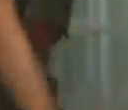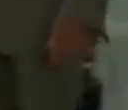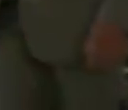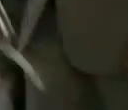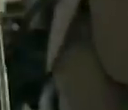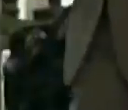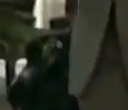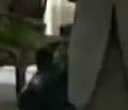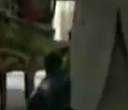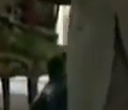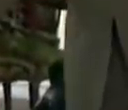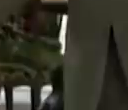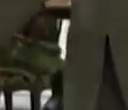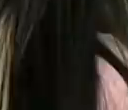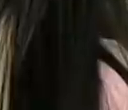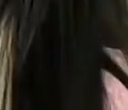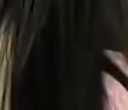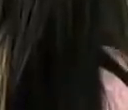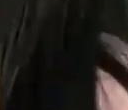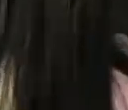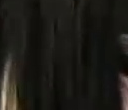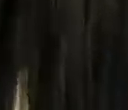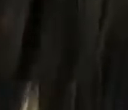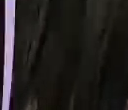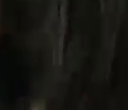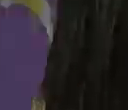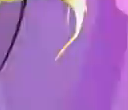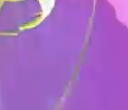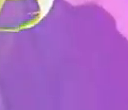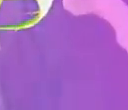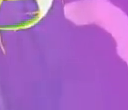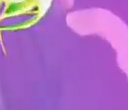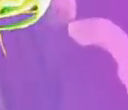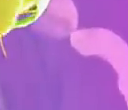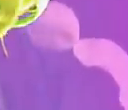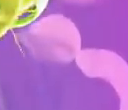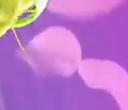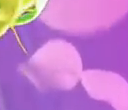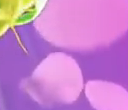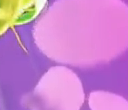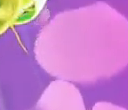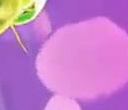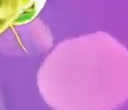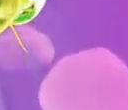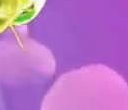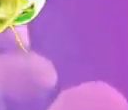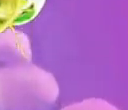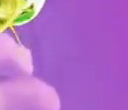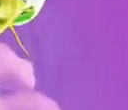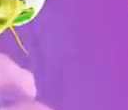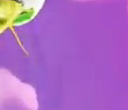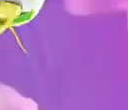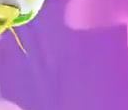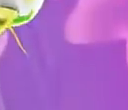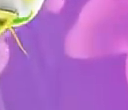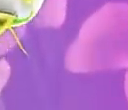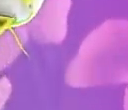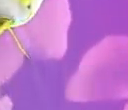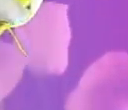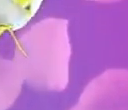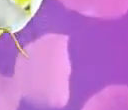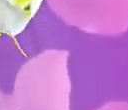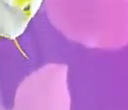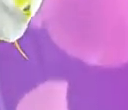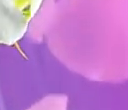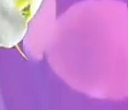puede cambiar vidas entre salir de las drogas hay una sobreviviente y la rosa de guadalupe lunes a viernes presenta 19 horas